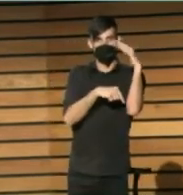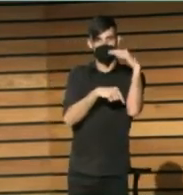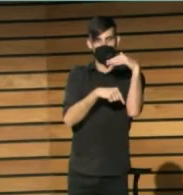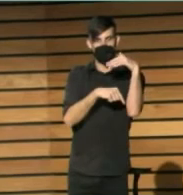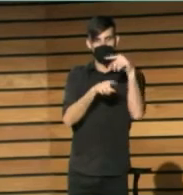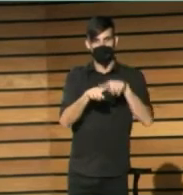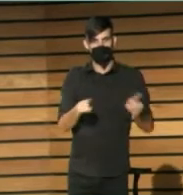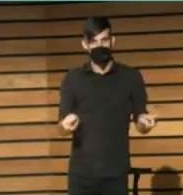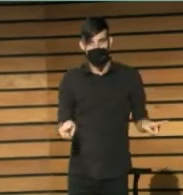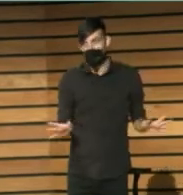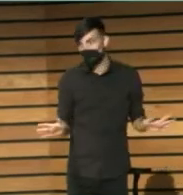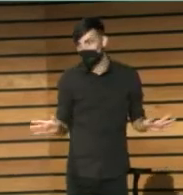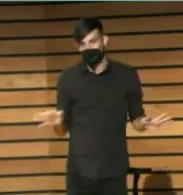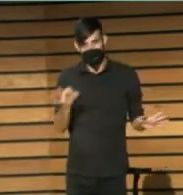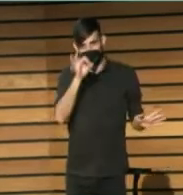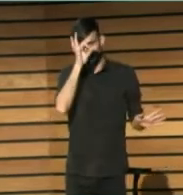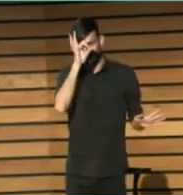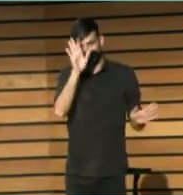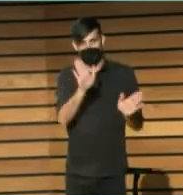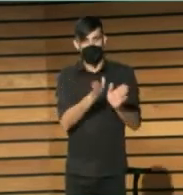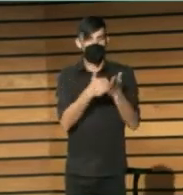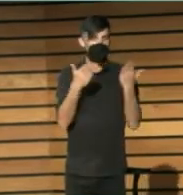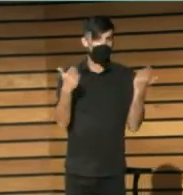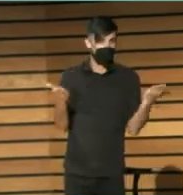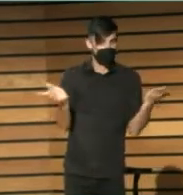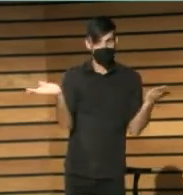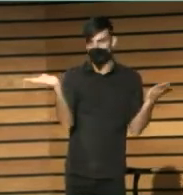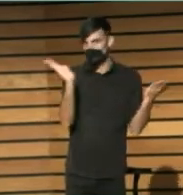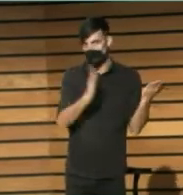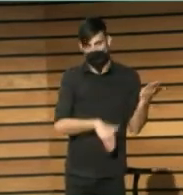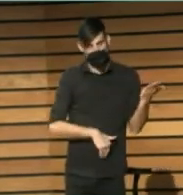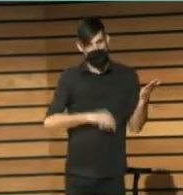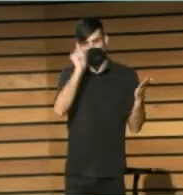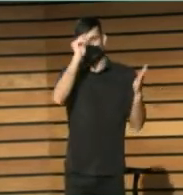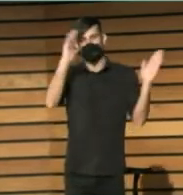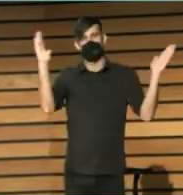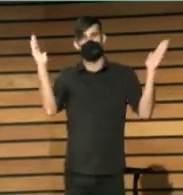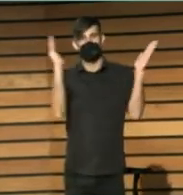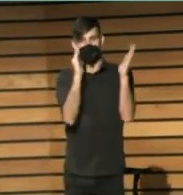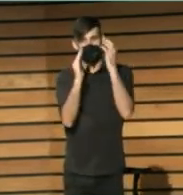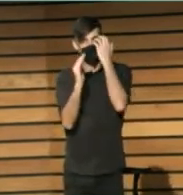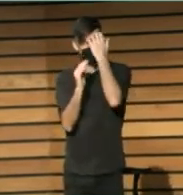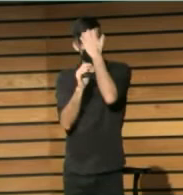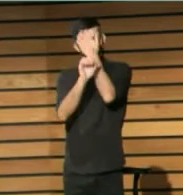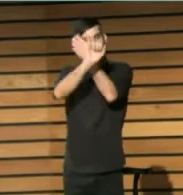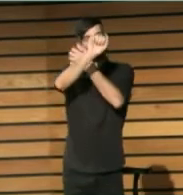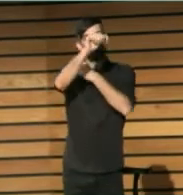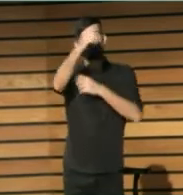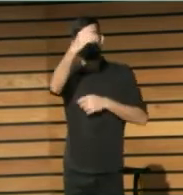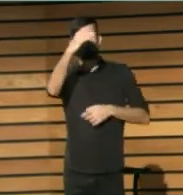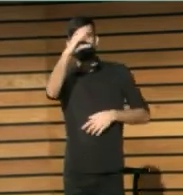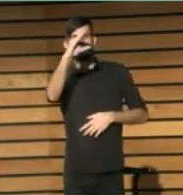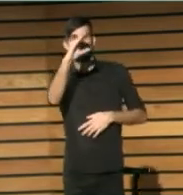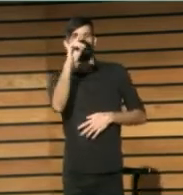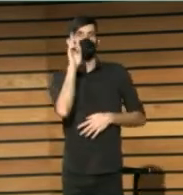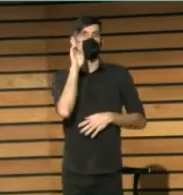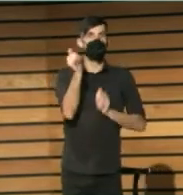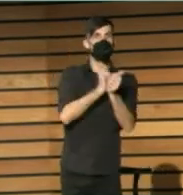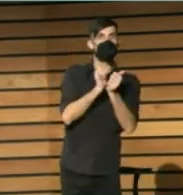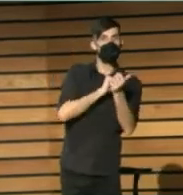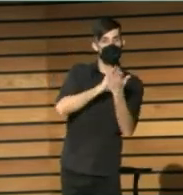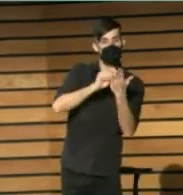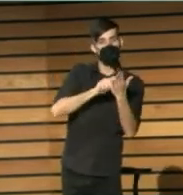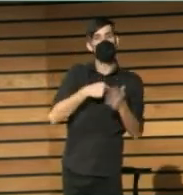No había cuadernos, sino una pizarra chica en la que íbamos escribiendo las primeras letras y luego los copiados y los